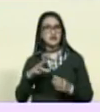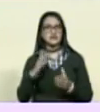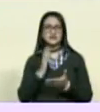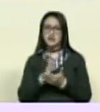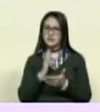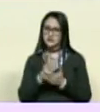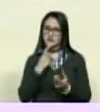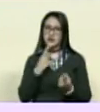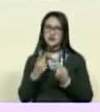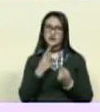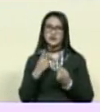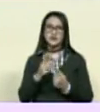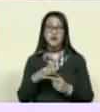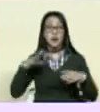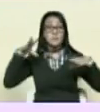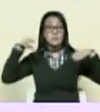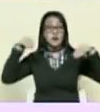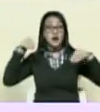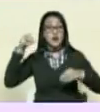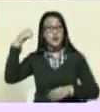estaba. Apagaron esta luz, ¿ves?